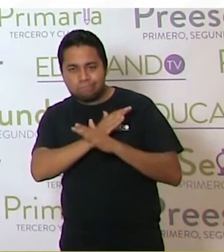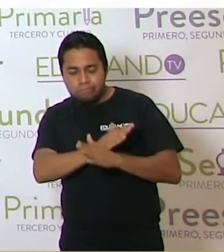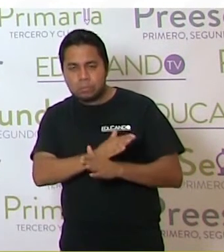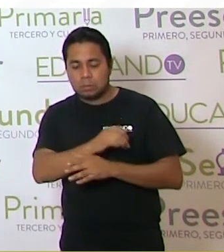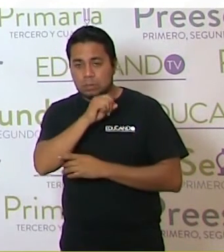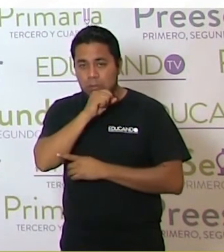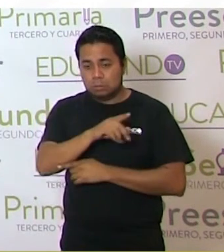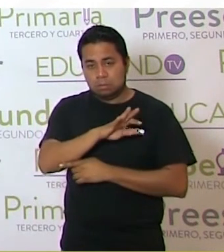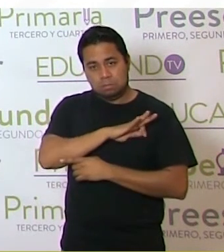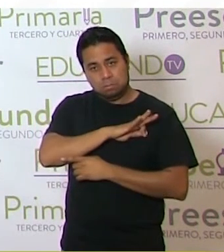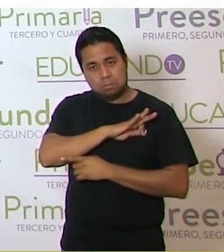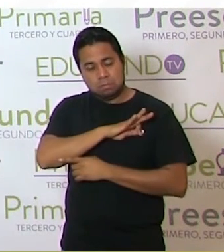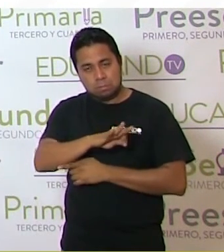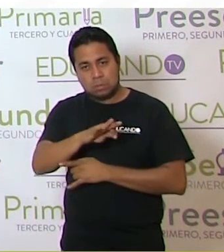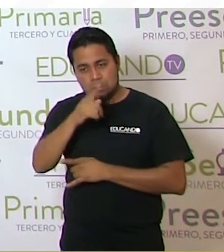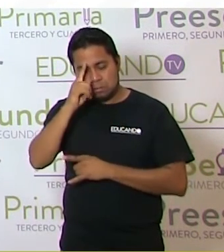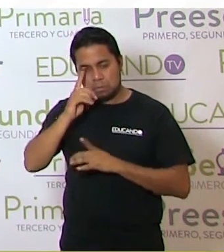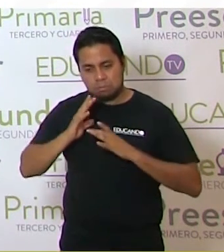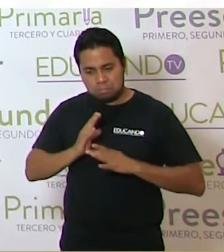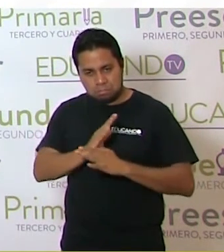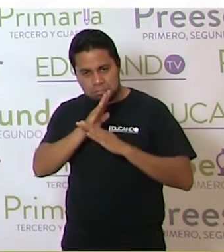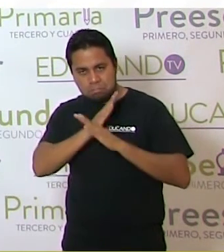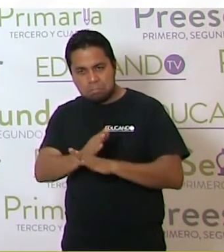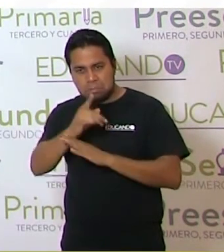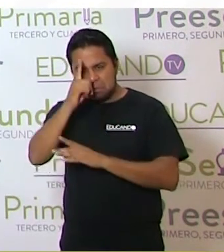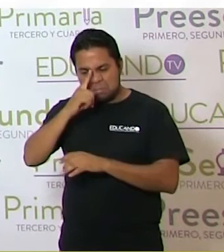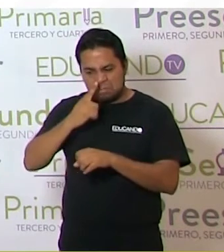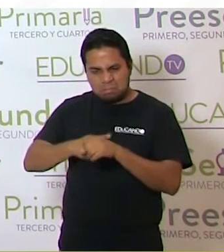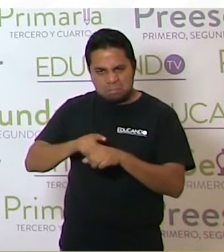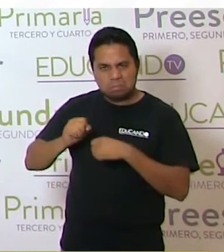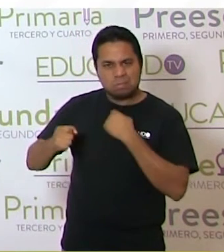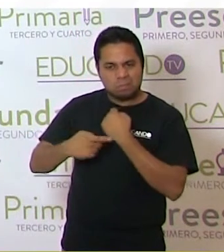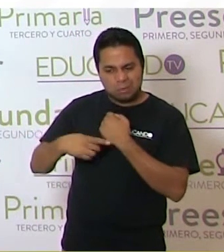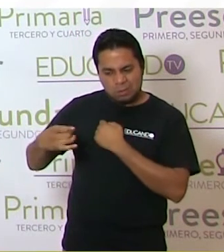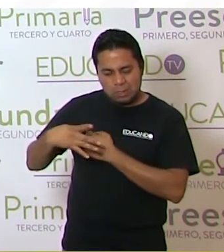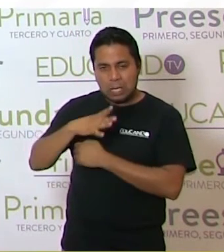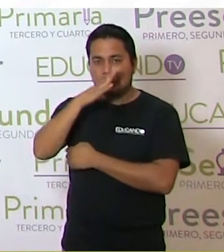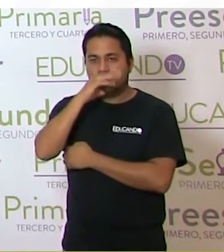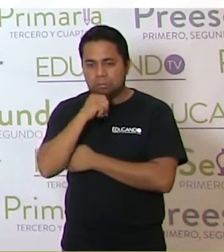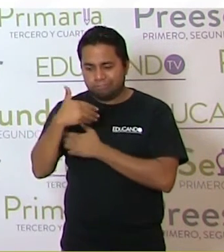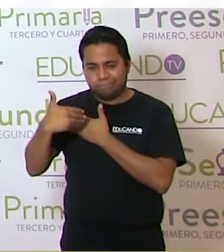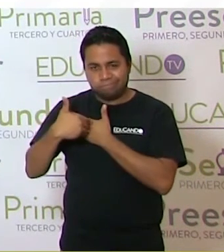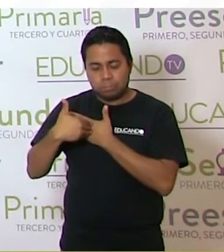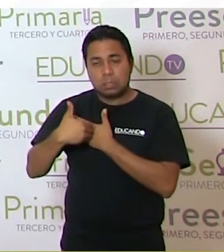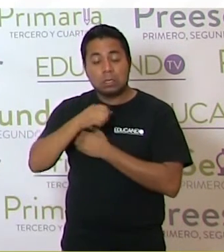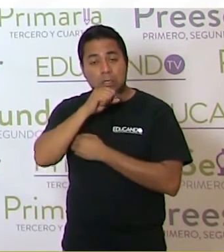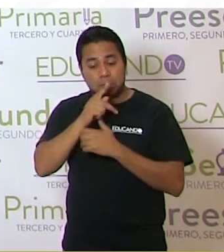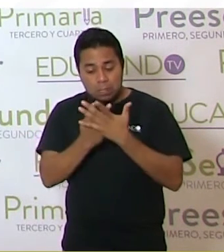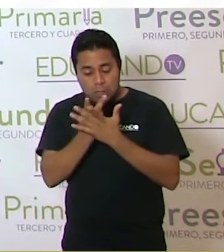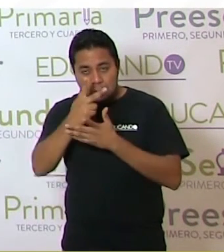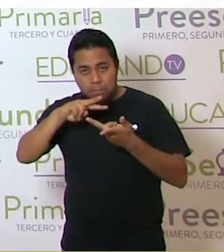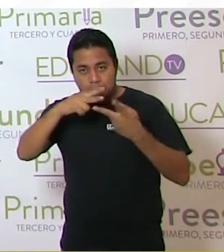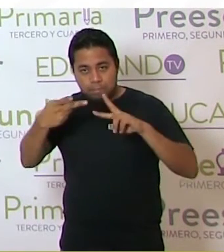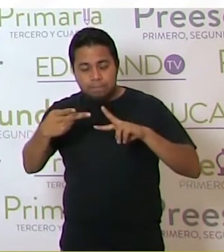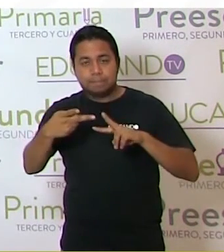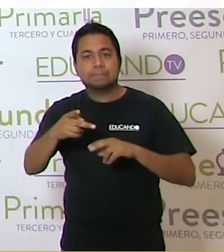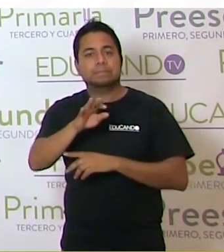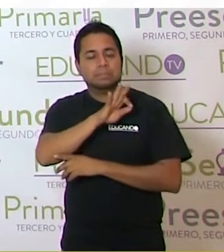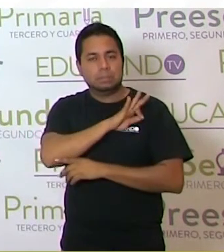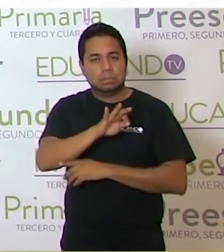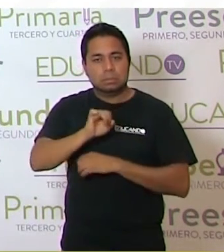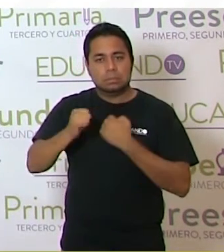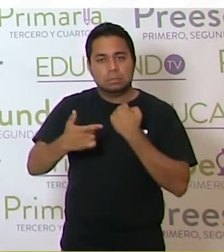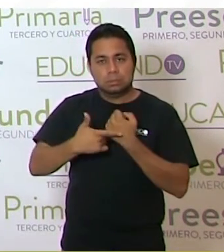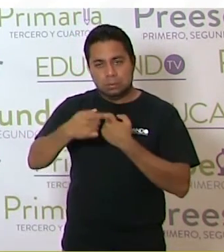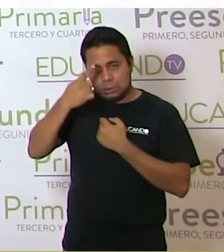desarrollar resistencia a ciertas toxinas y advierten que las plantas transgénicas pueden presentar un riesgo